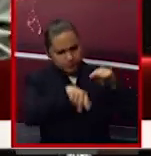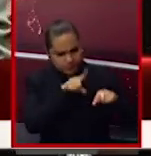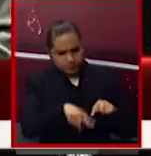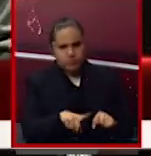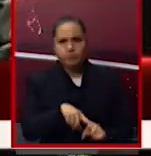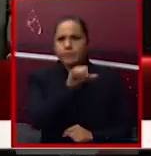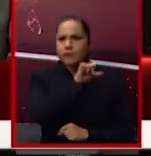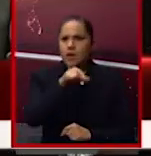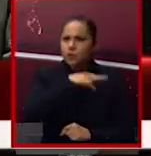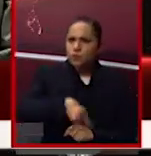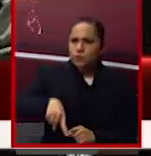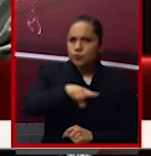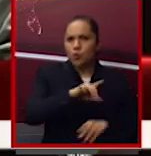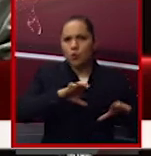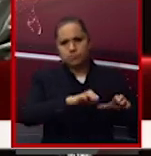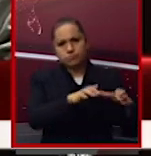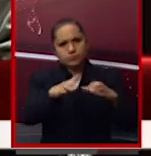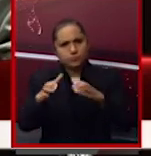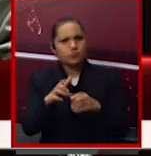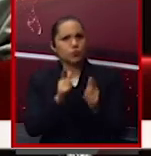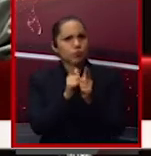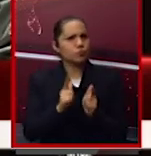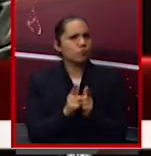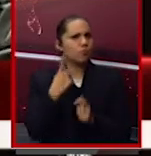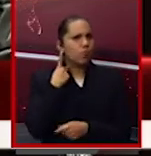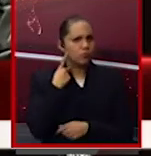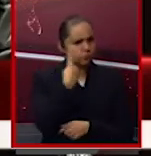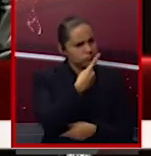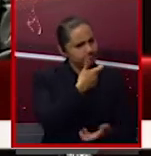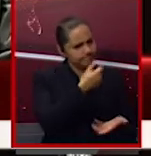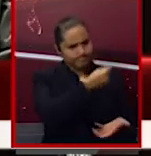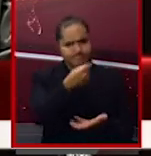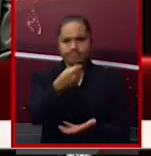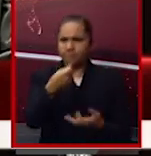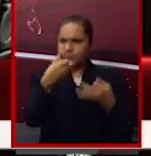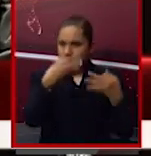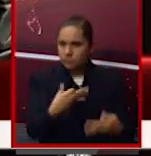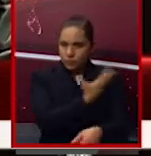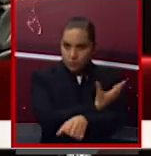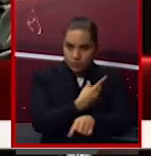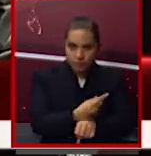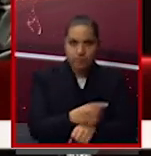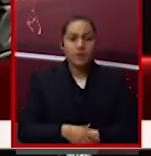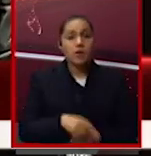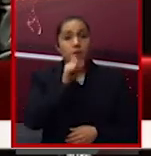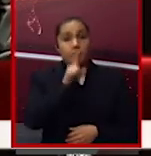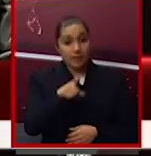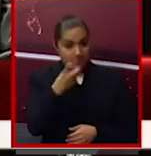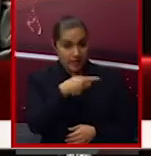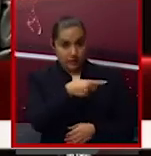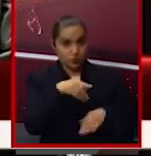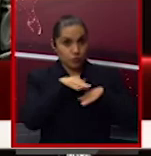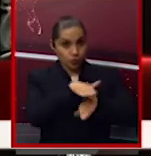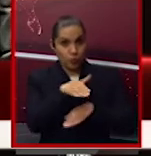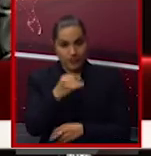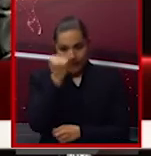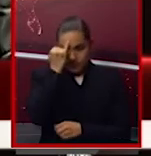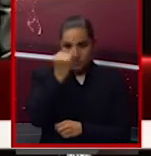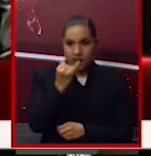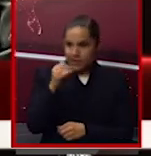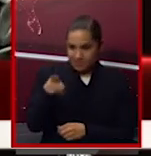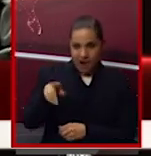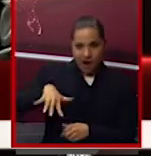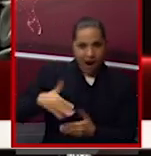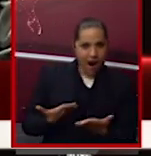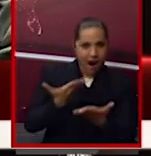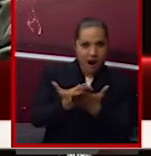de los partidos políticos. Tienen ya en sus manos, compañeros, la iniciativa Sin Voto No Hay Dinero. Tienen otras